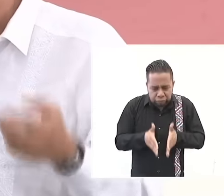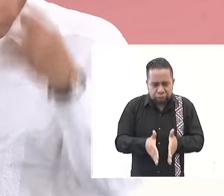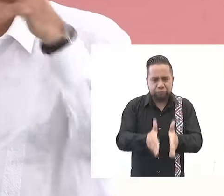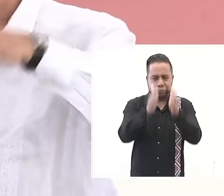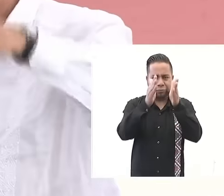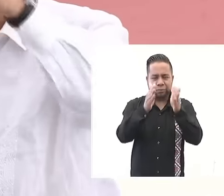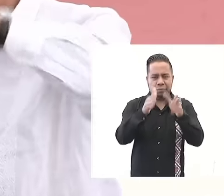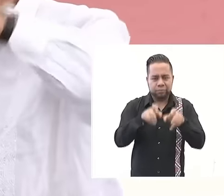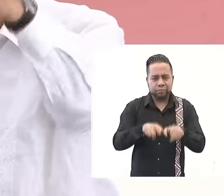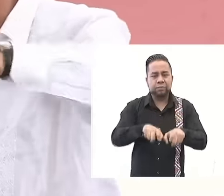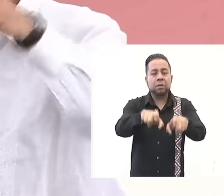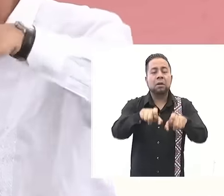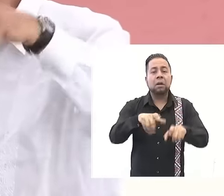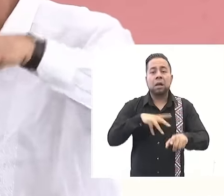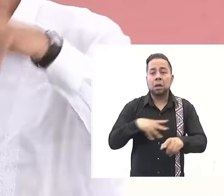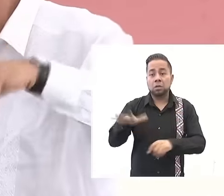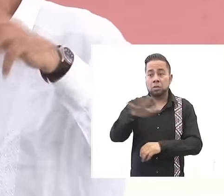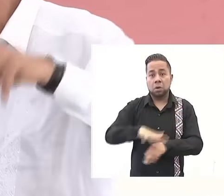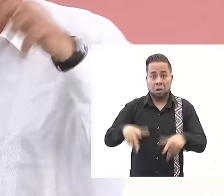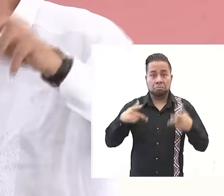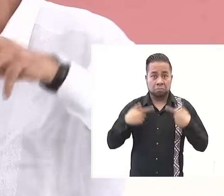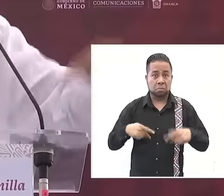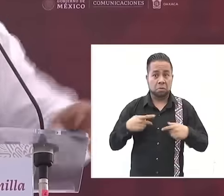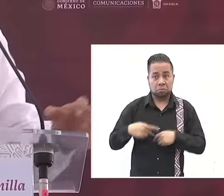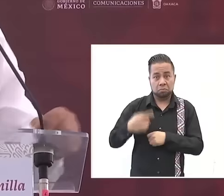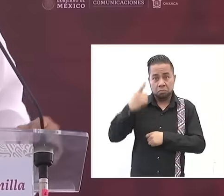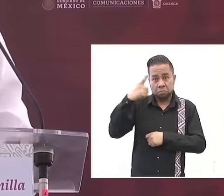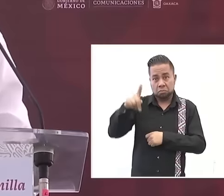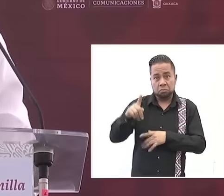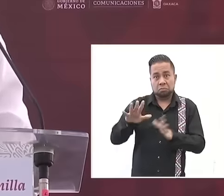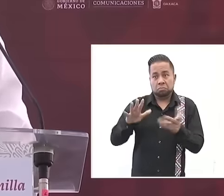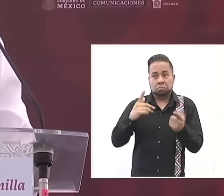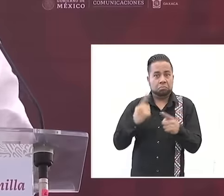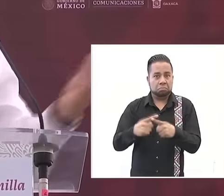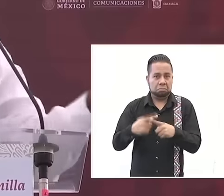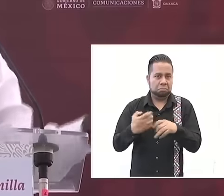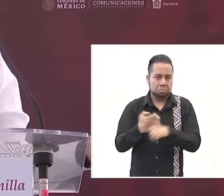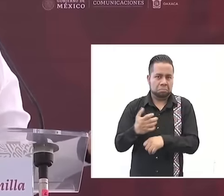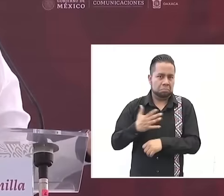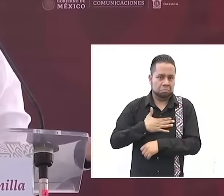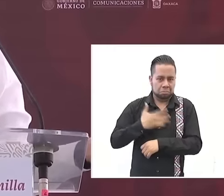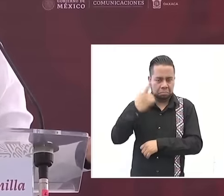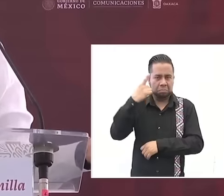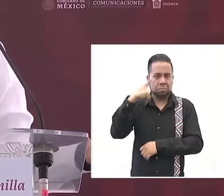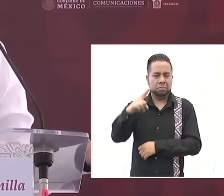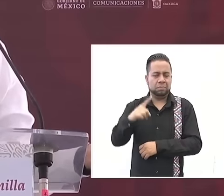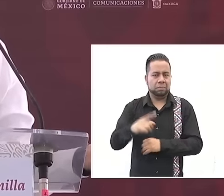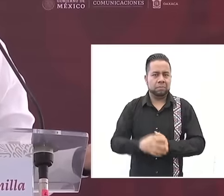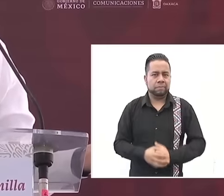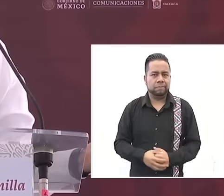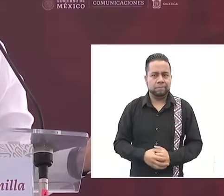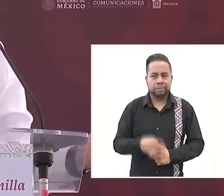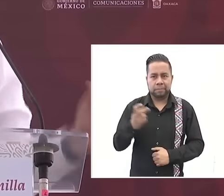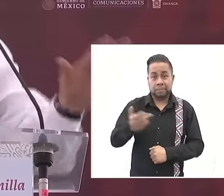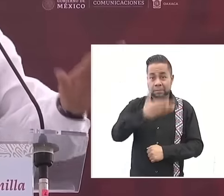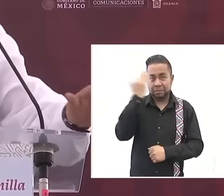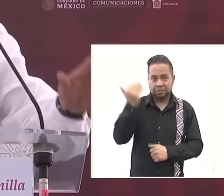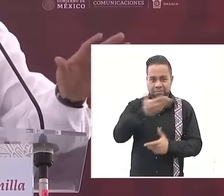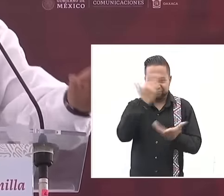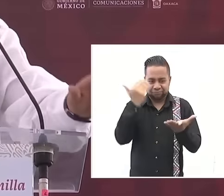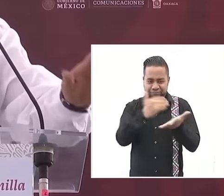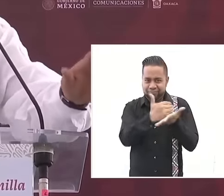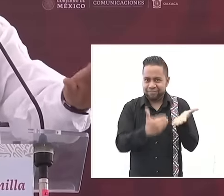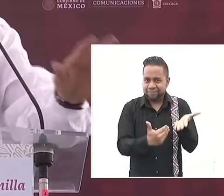tiene el pueblo, que tiene el estado. Eso no se sabía, estaba